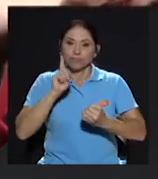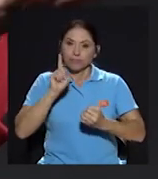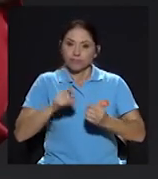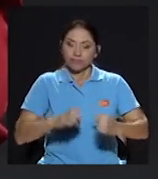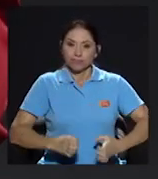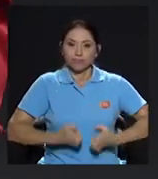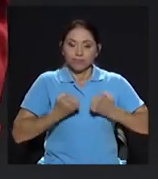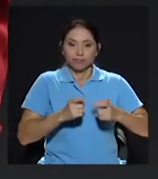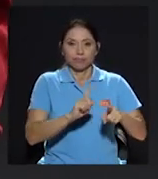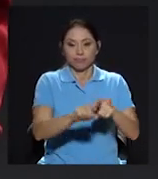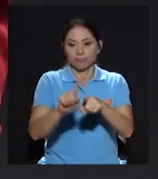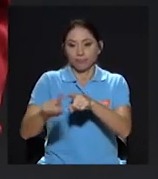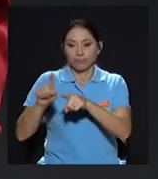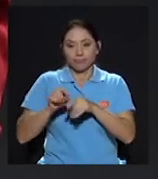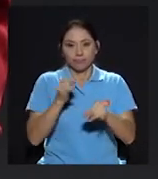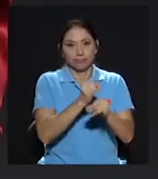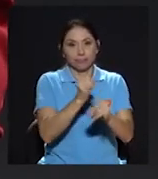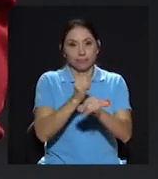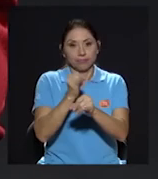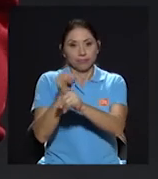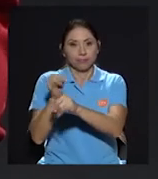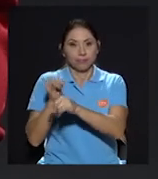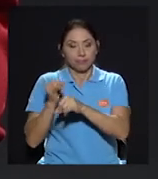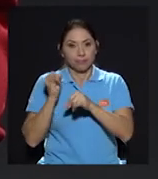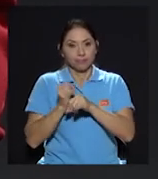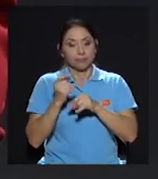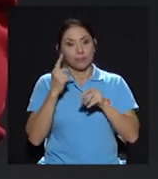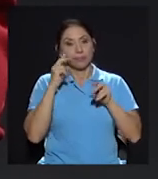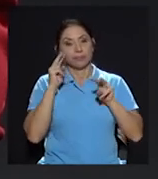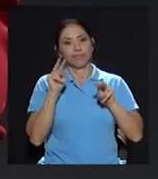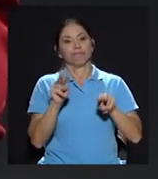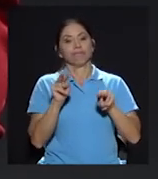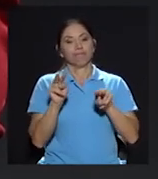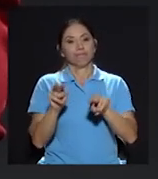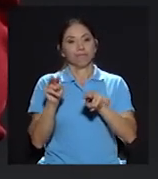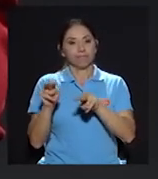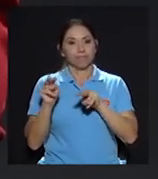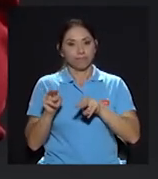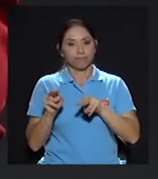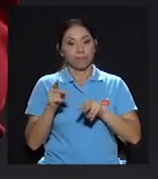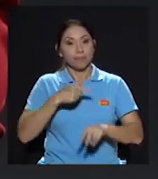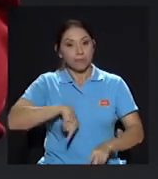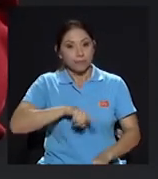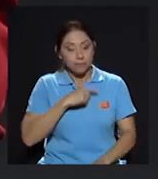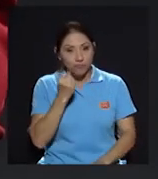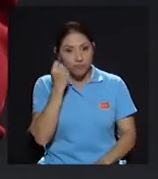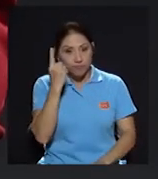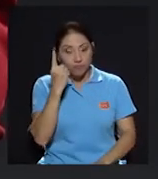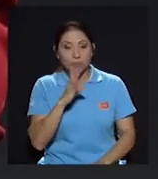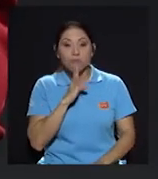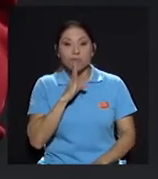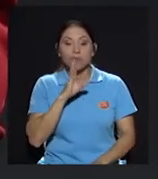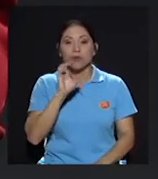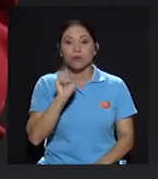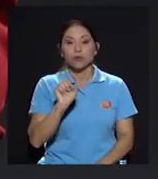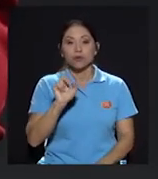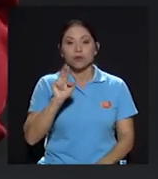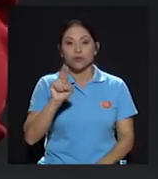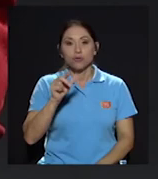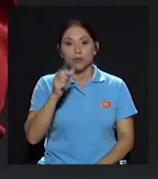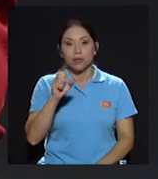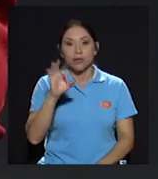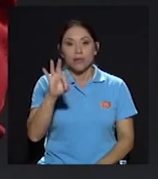entidades fiscalizadas para tener claro cuando hablamos de la sugef estamos pensando en la fiscalización